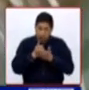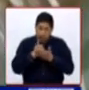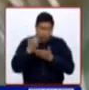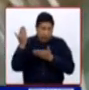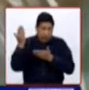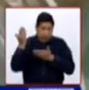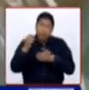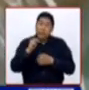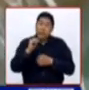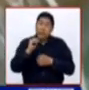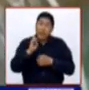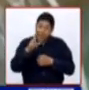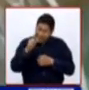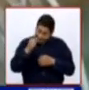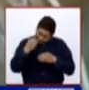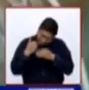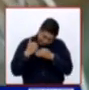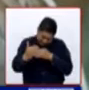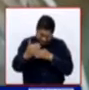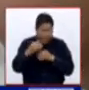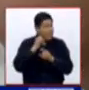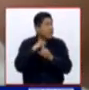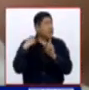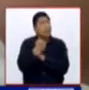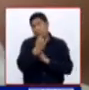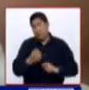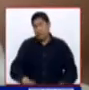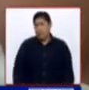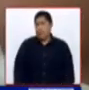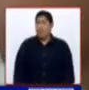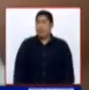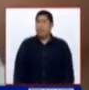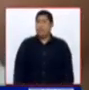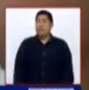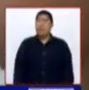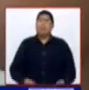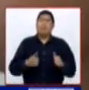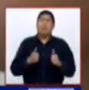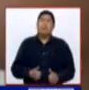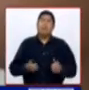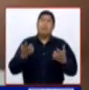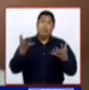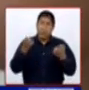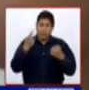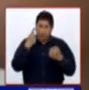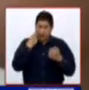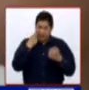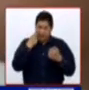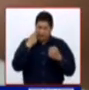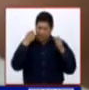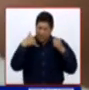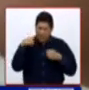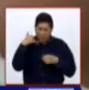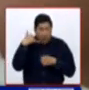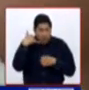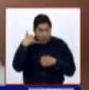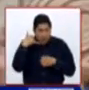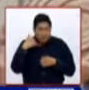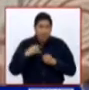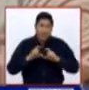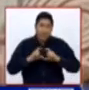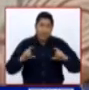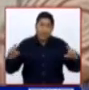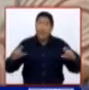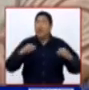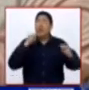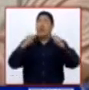para que el Noelia salga adelante de esta circunstancia. Bueno, si usted quiere conocer, además del teléfono de esta